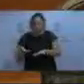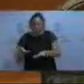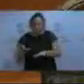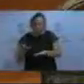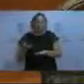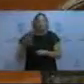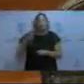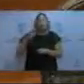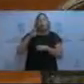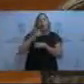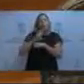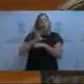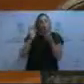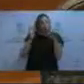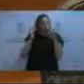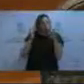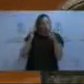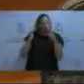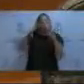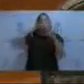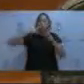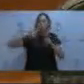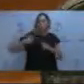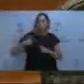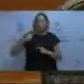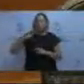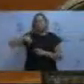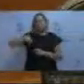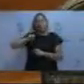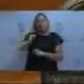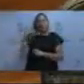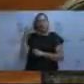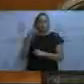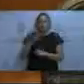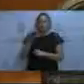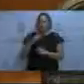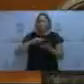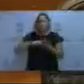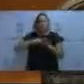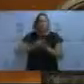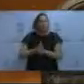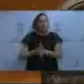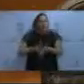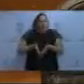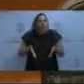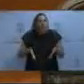entendido que era necesario abordar un planteamiento más amplio y global